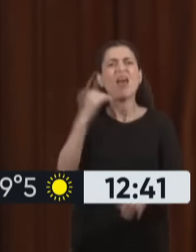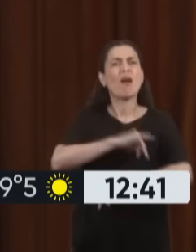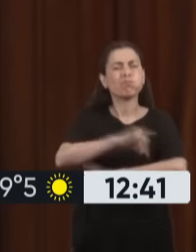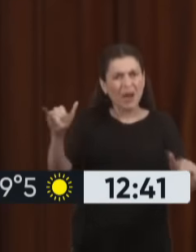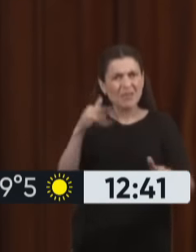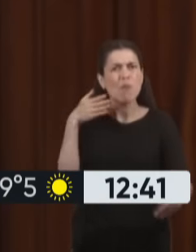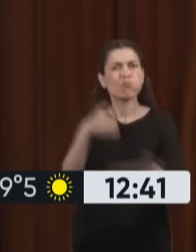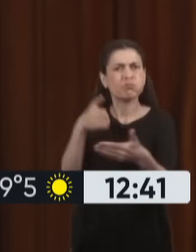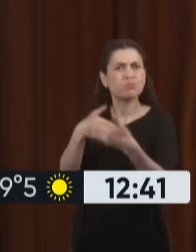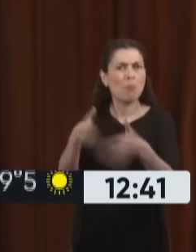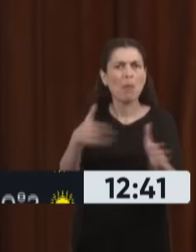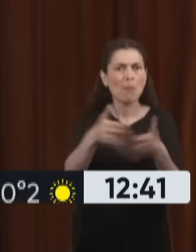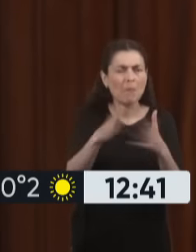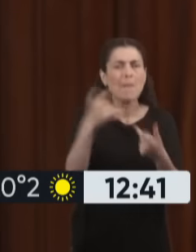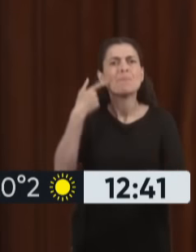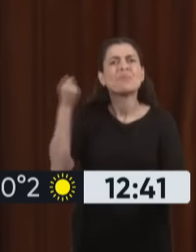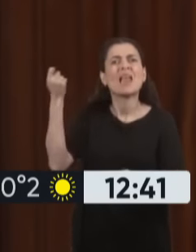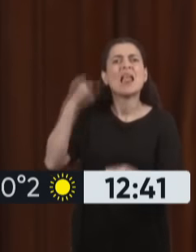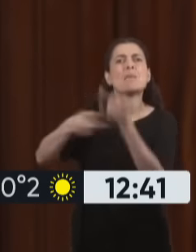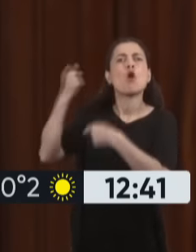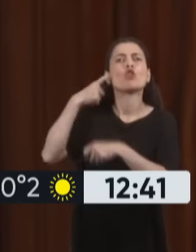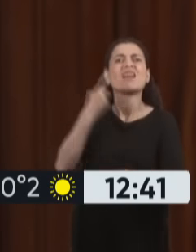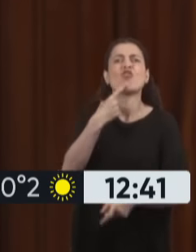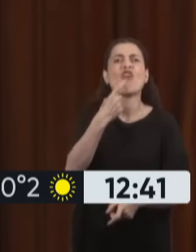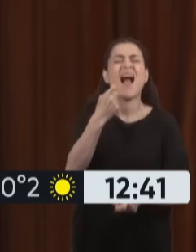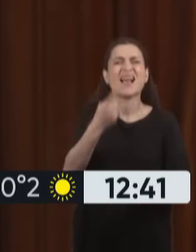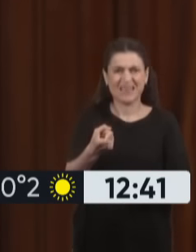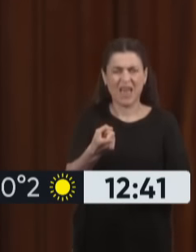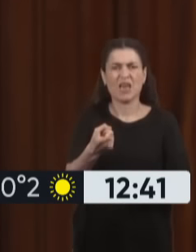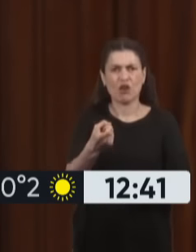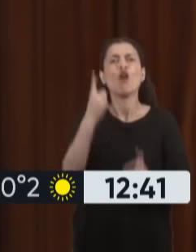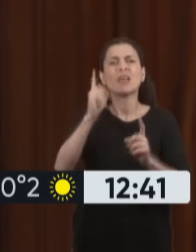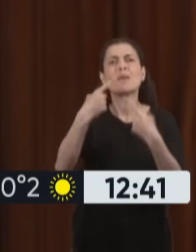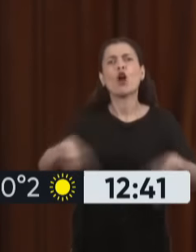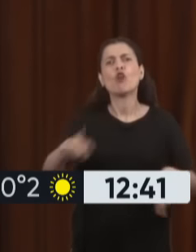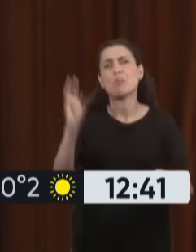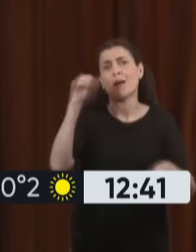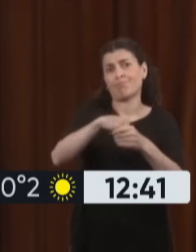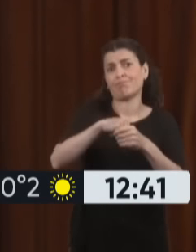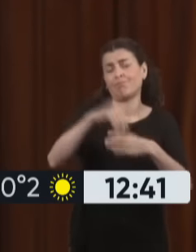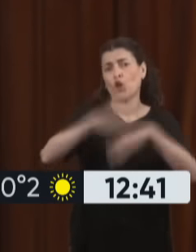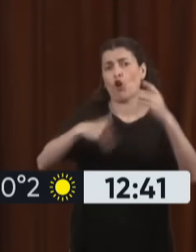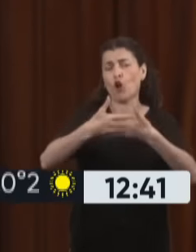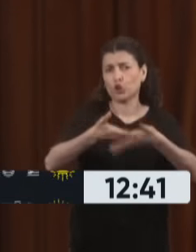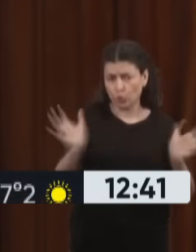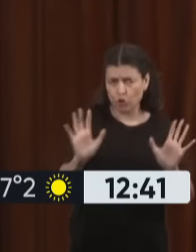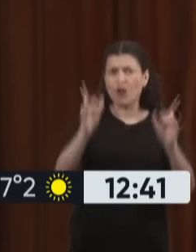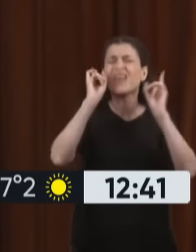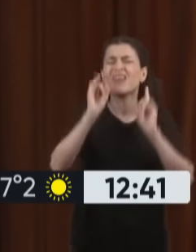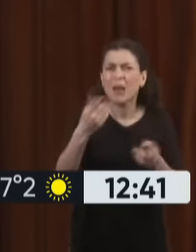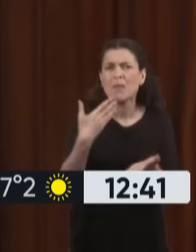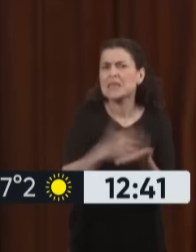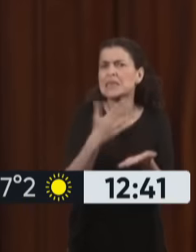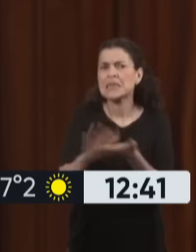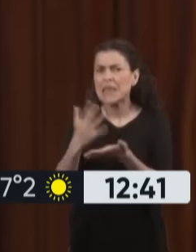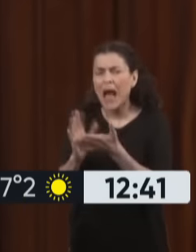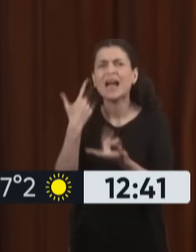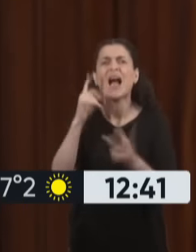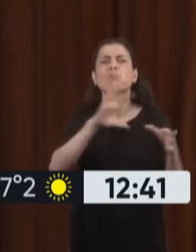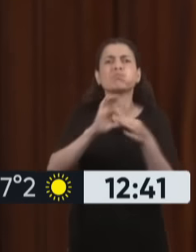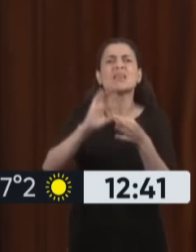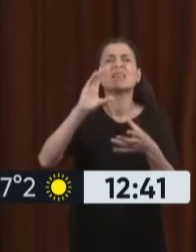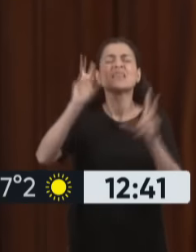para la importación de acero, aluminio y materiales de construcción. Y venimos de eliminar burocracia relacionada a la industria del plástico y de